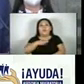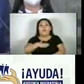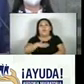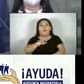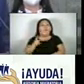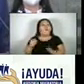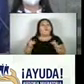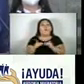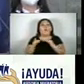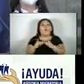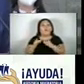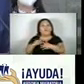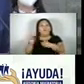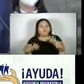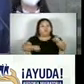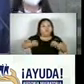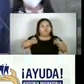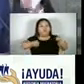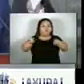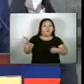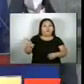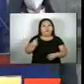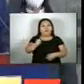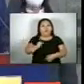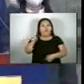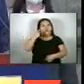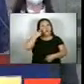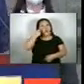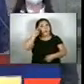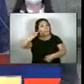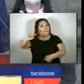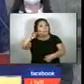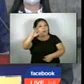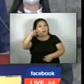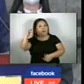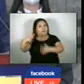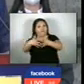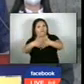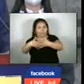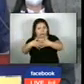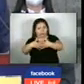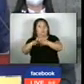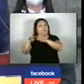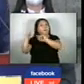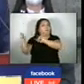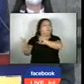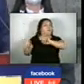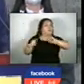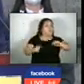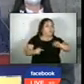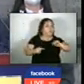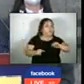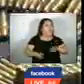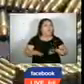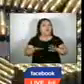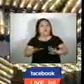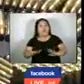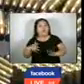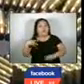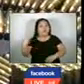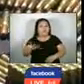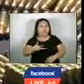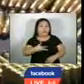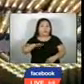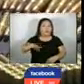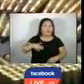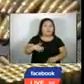venía procedente de Estados Unidos, y que gracias al uso de tecnología